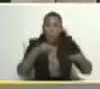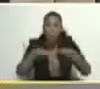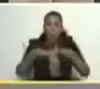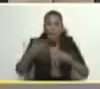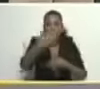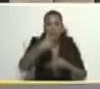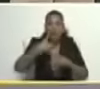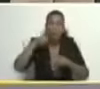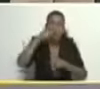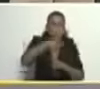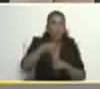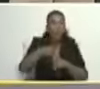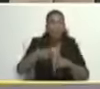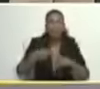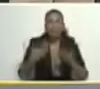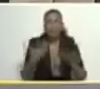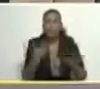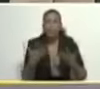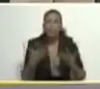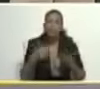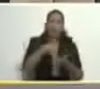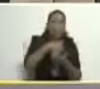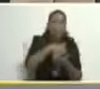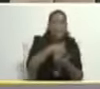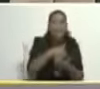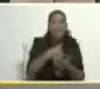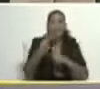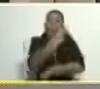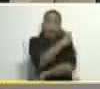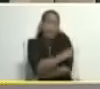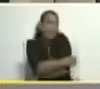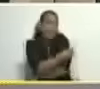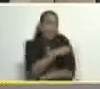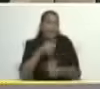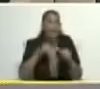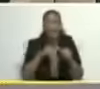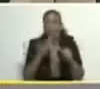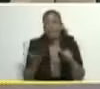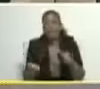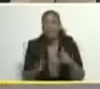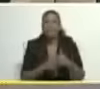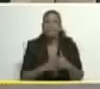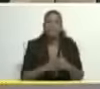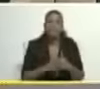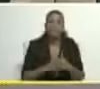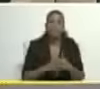que deben lidiar con la vulnerabilidad de los países, los hospitales,